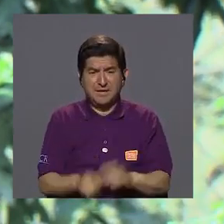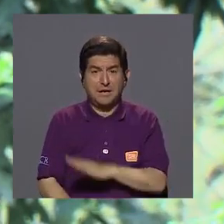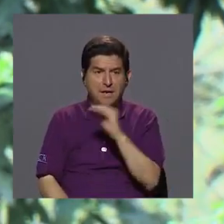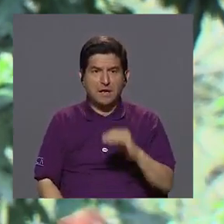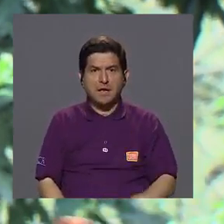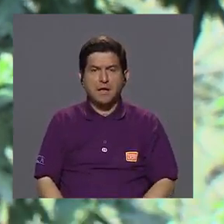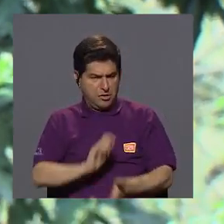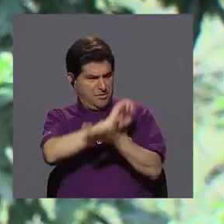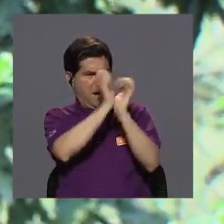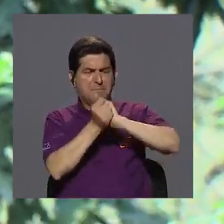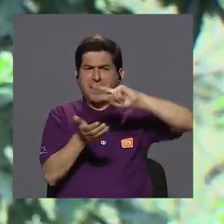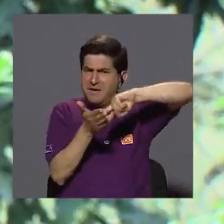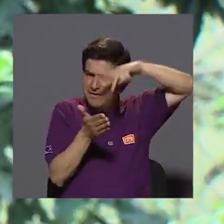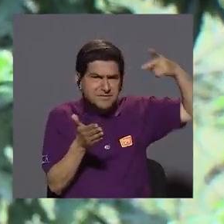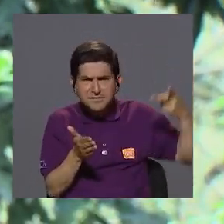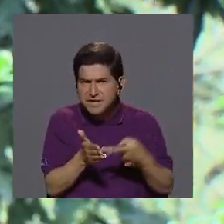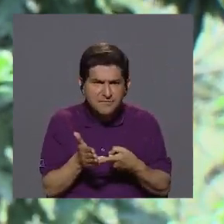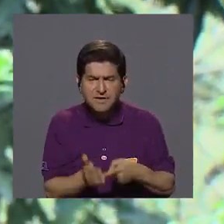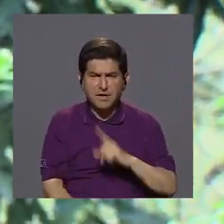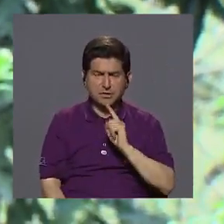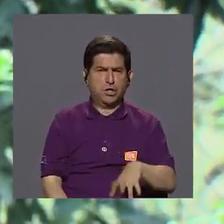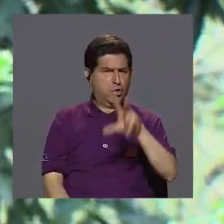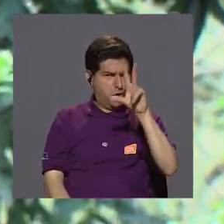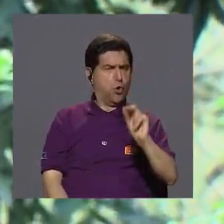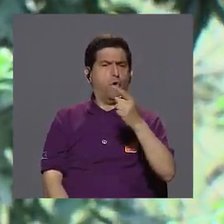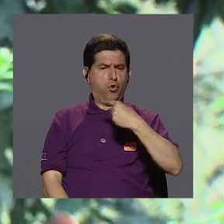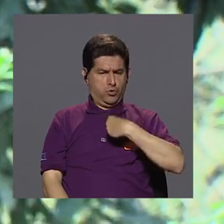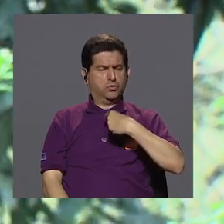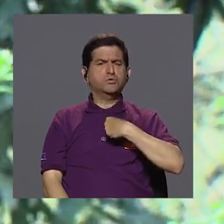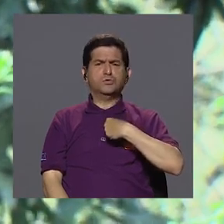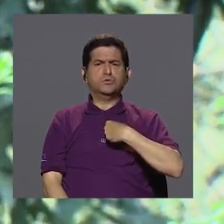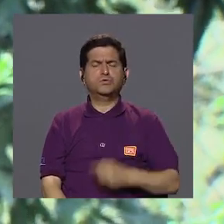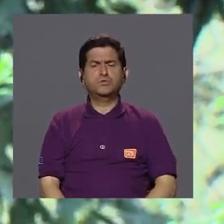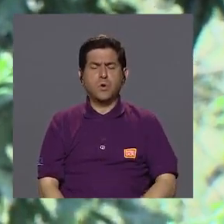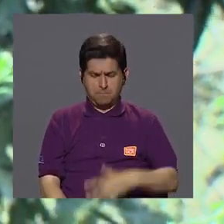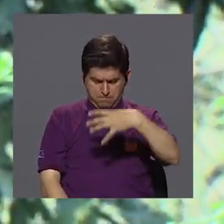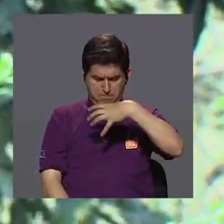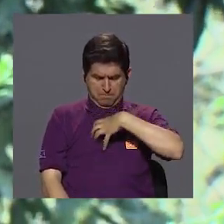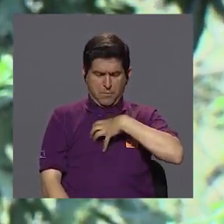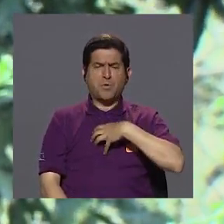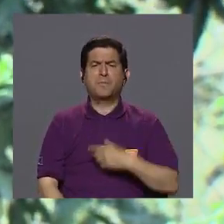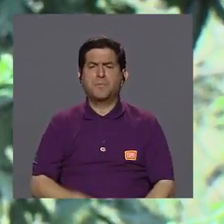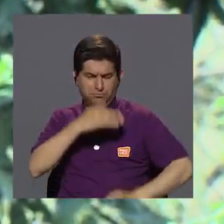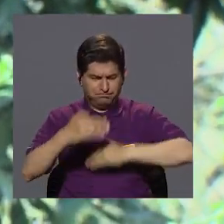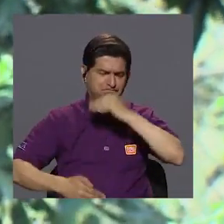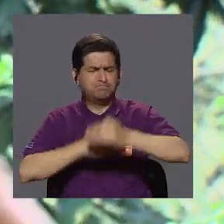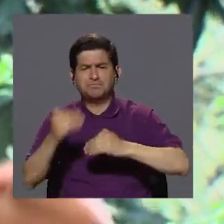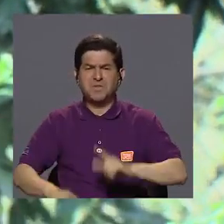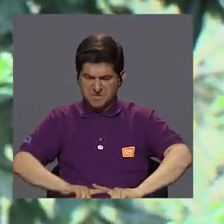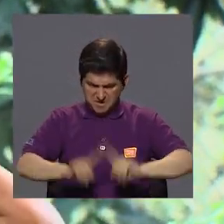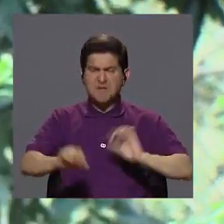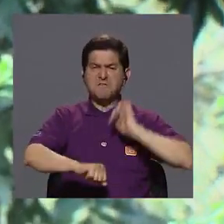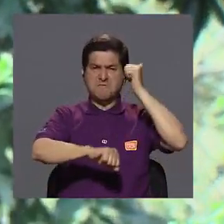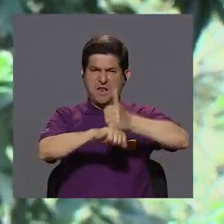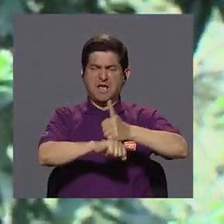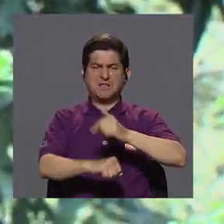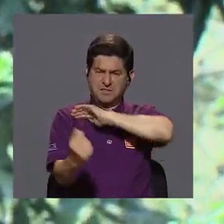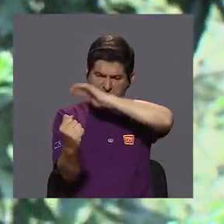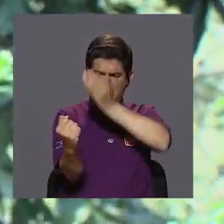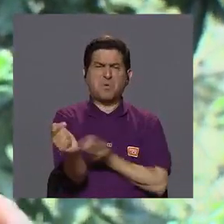por el patriarcado y tomarla para resignificarla, para decir, no, un momento, yo la voy a hacer mía y la voy a